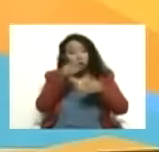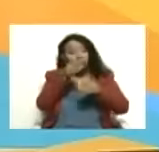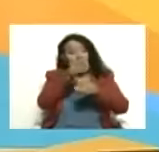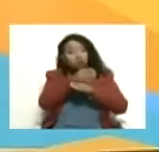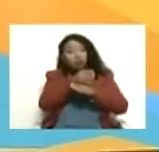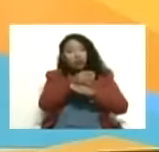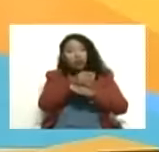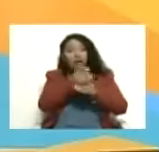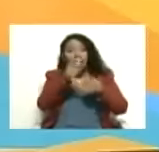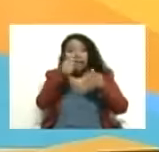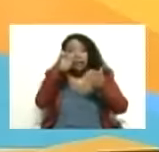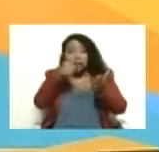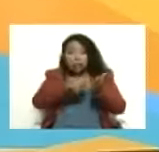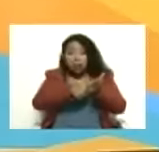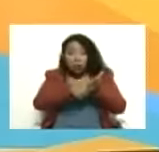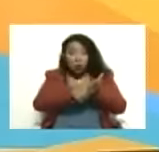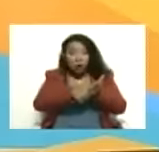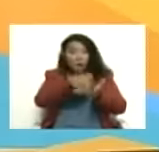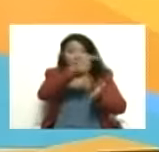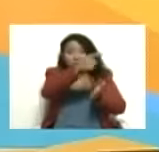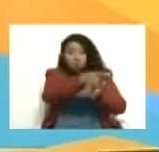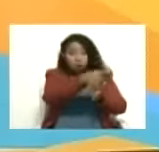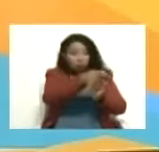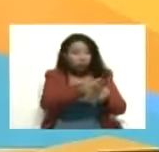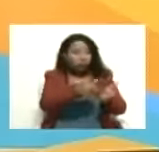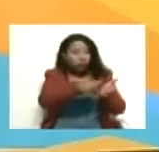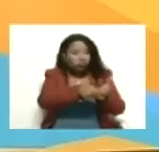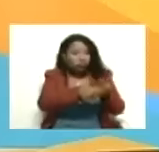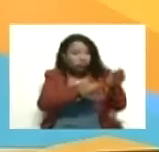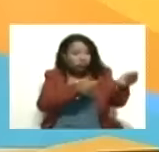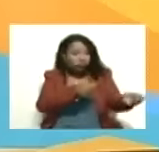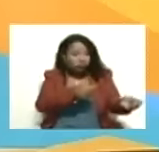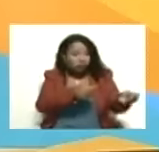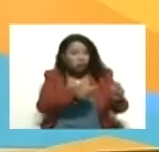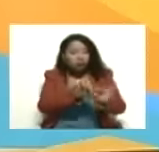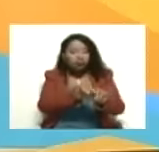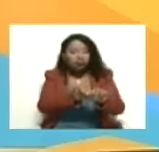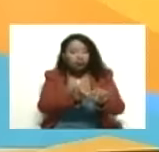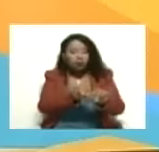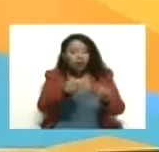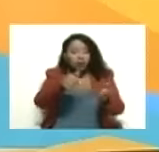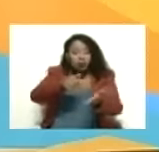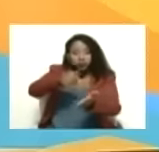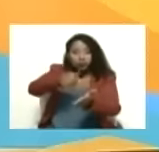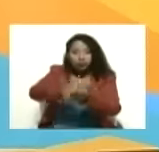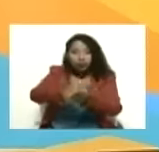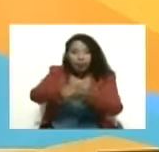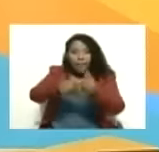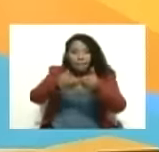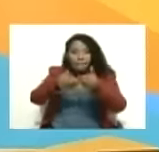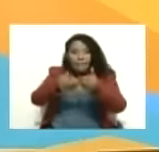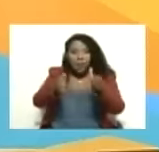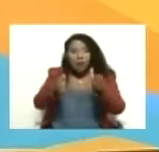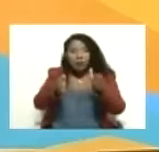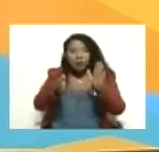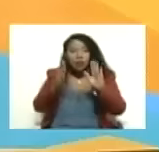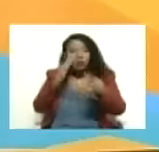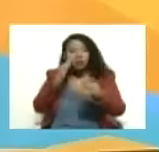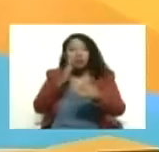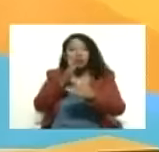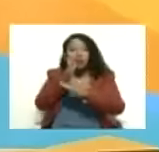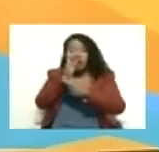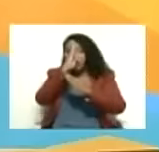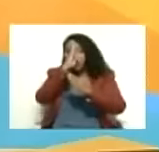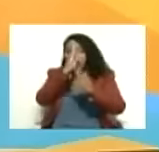entrega su cédula a los miembros de la mesa le se desbloquea la máquina de votación con su huella dactilar y se dirige frente a la